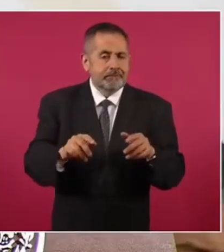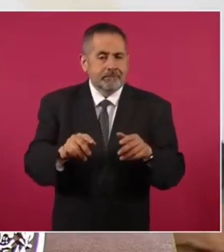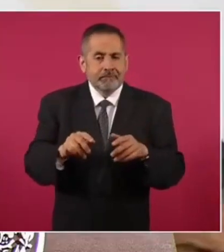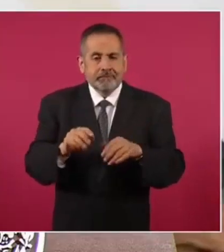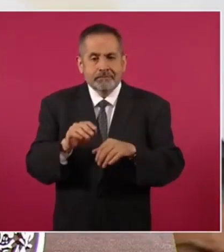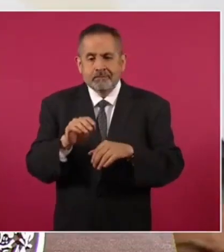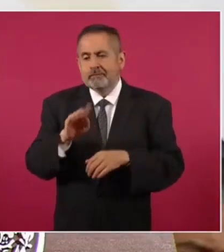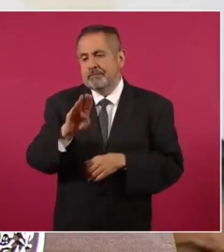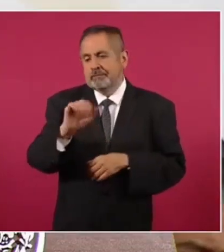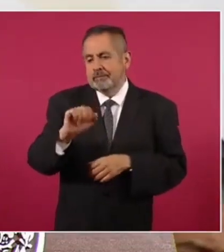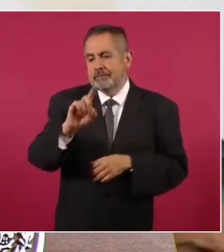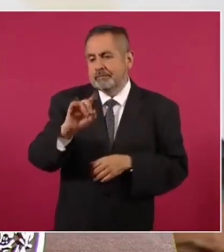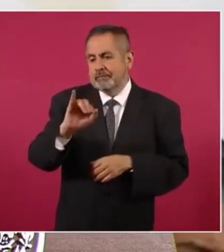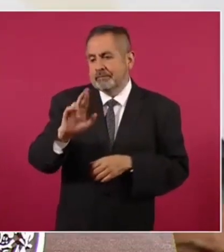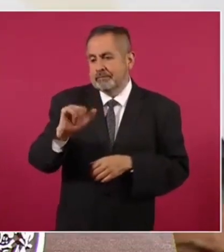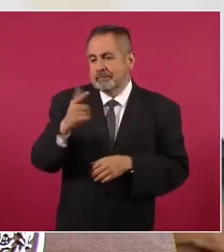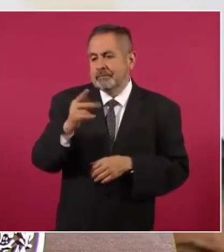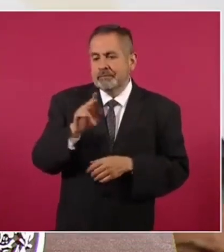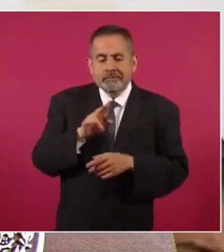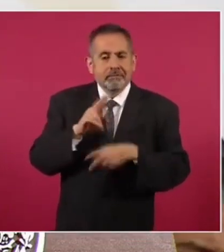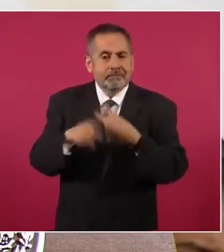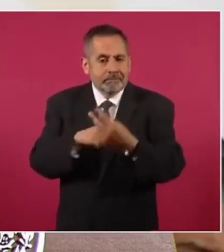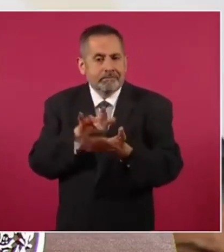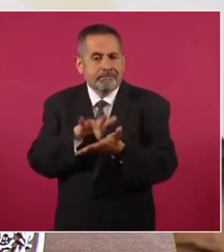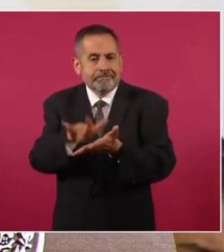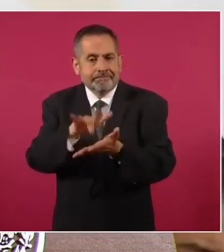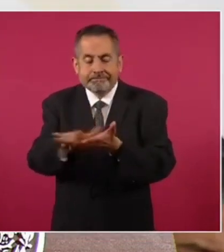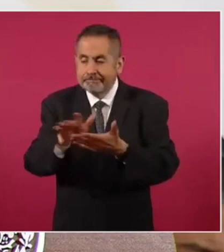en Badiraguato y